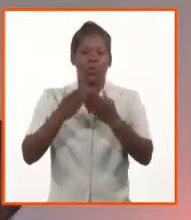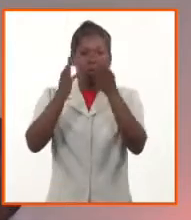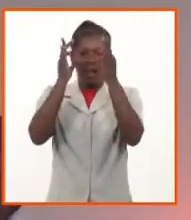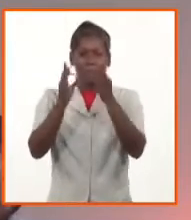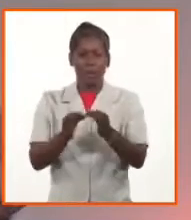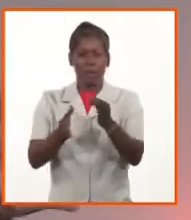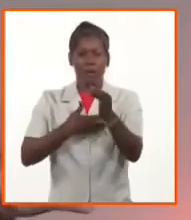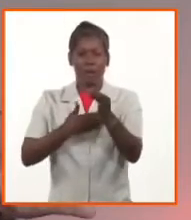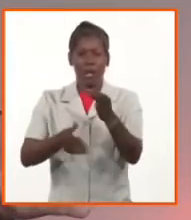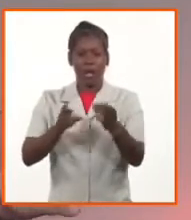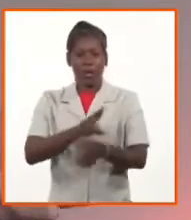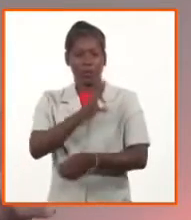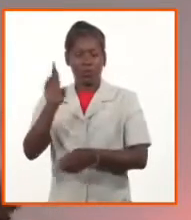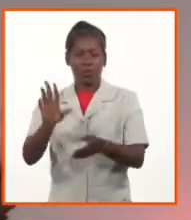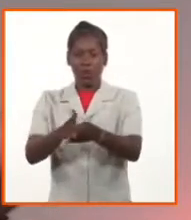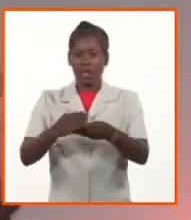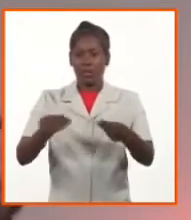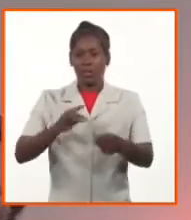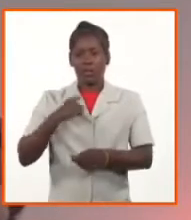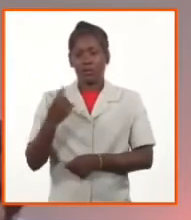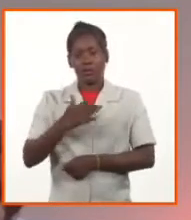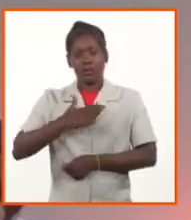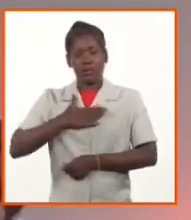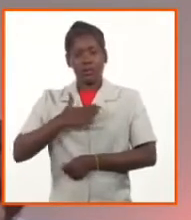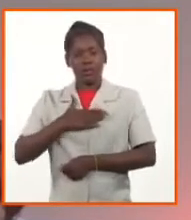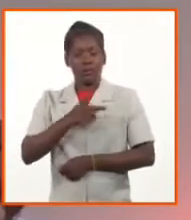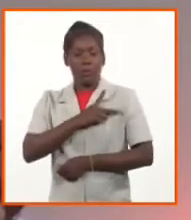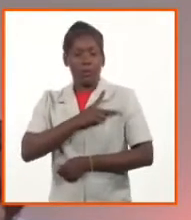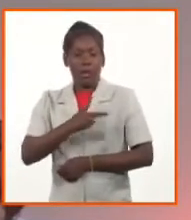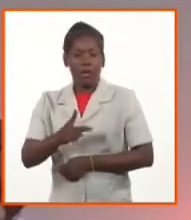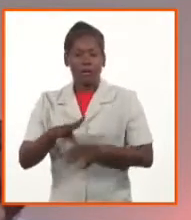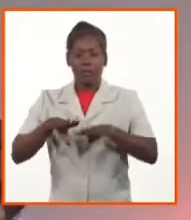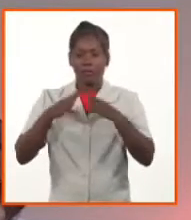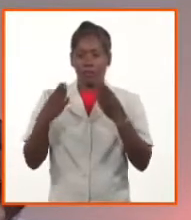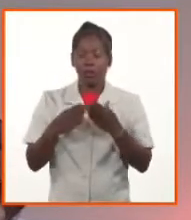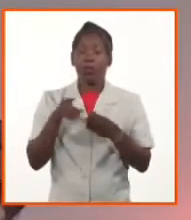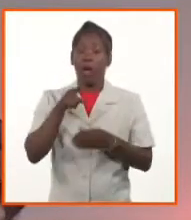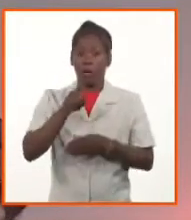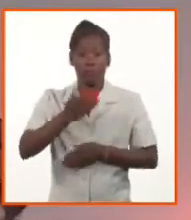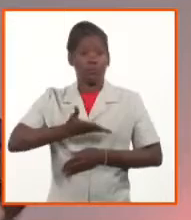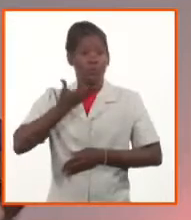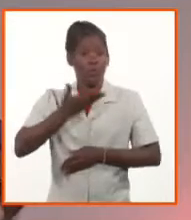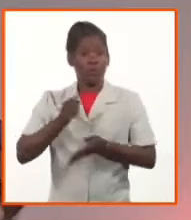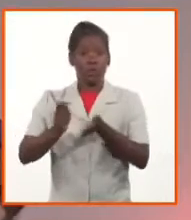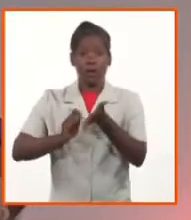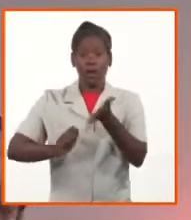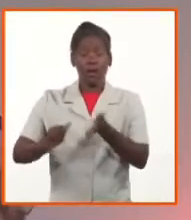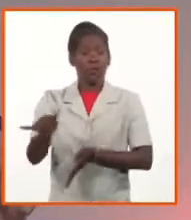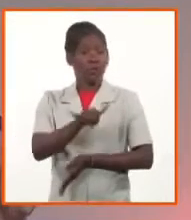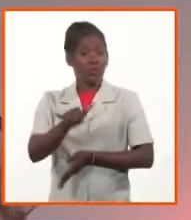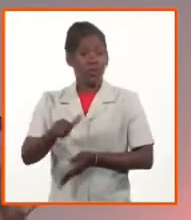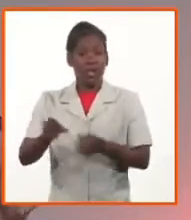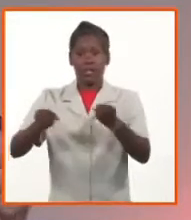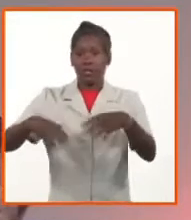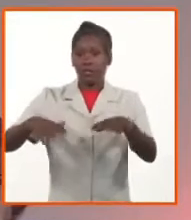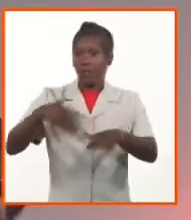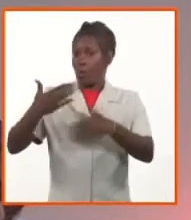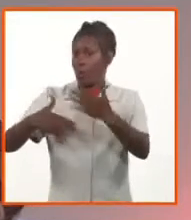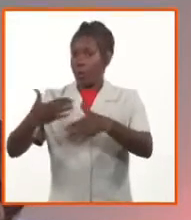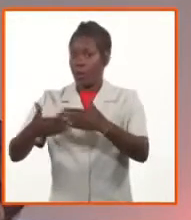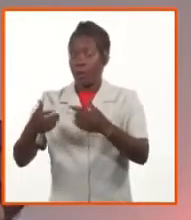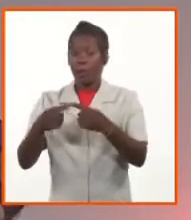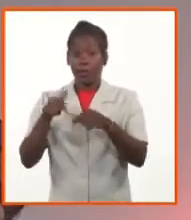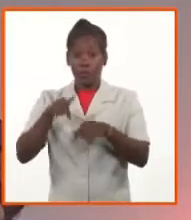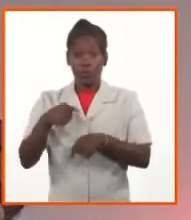rasgos humanos. En su narrativa, como también en su poesía, hay muchas miradas a los prejuicios, a las situaciones de la época. Por eso acercarnos a estos